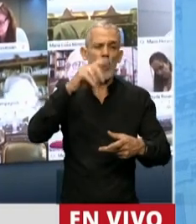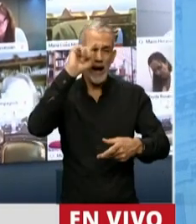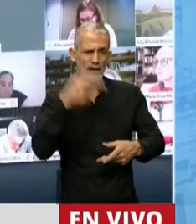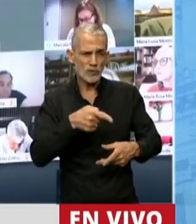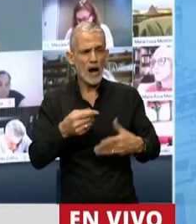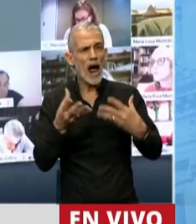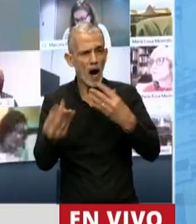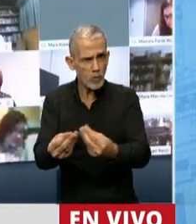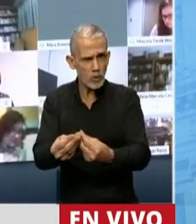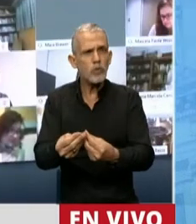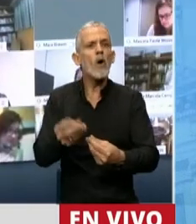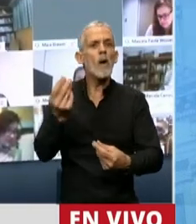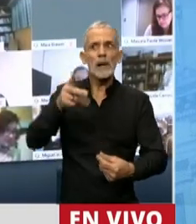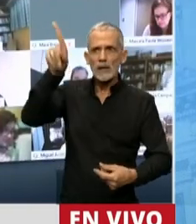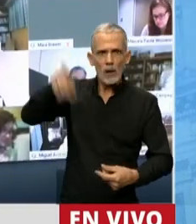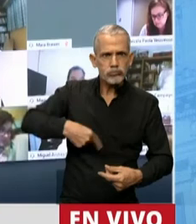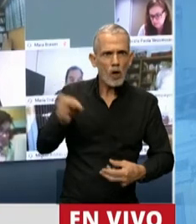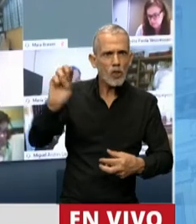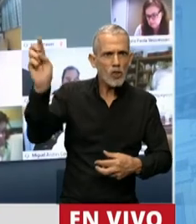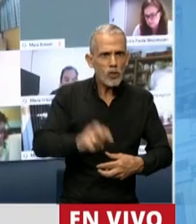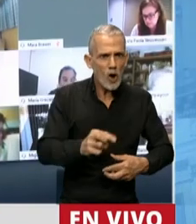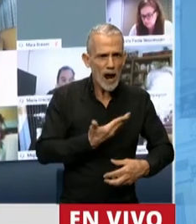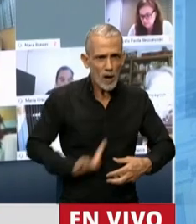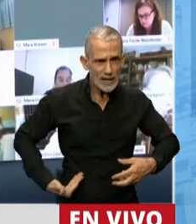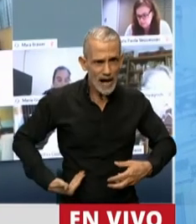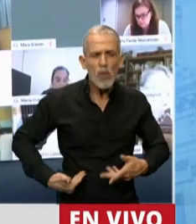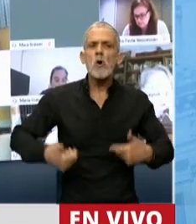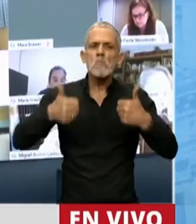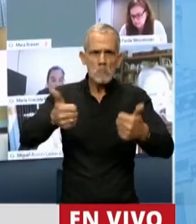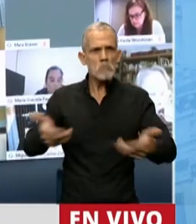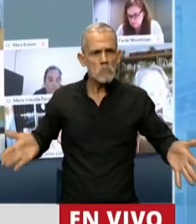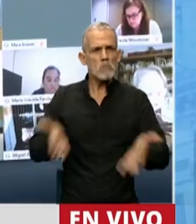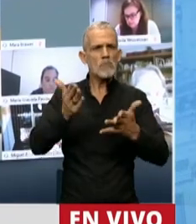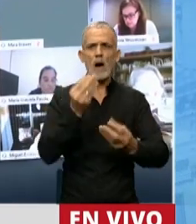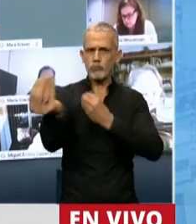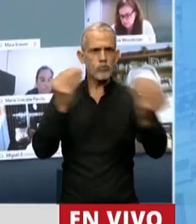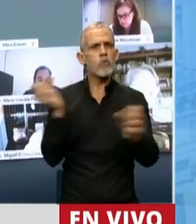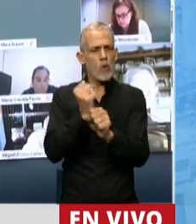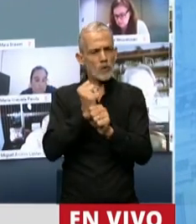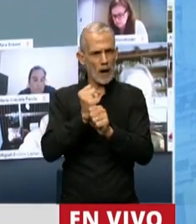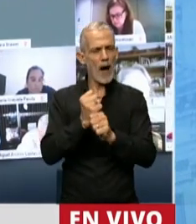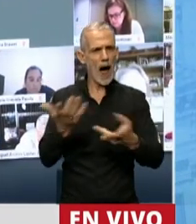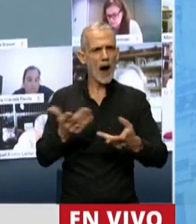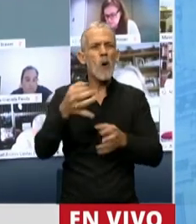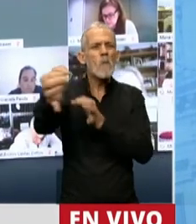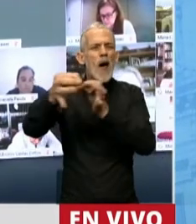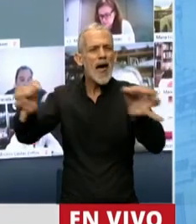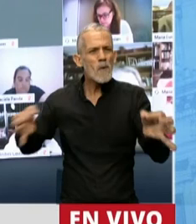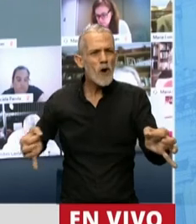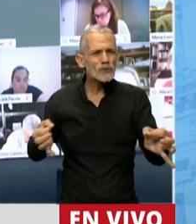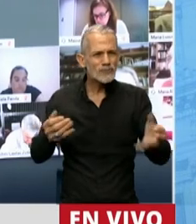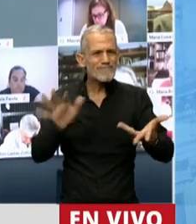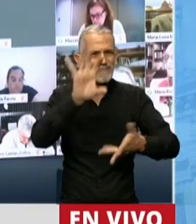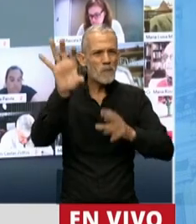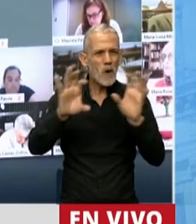genera ingresos genuinos y básicamente genera trabajo, mucha mano de obra en los pueblos del interior, y esto